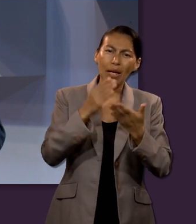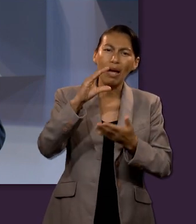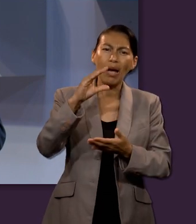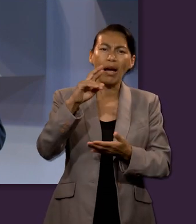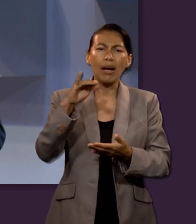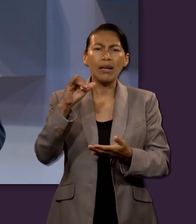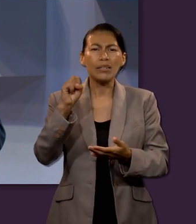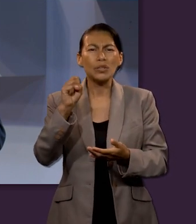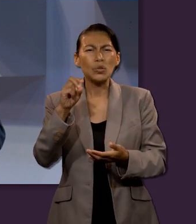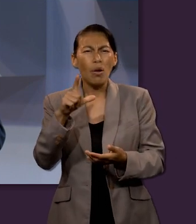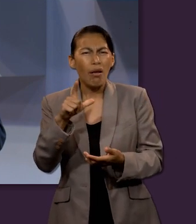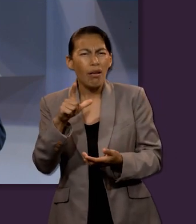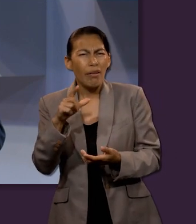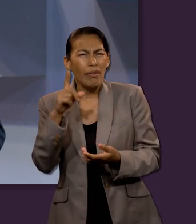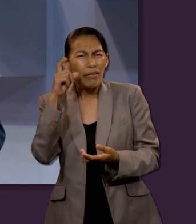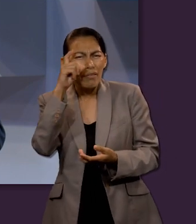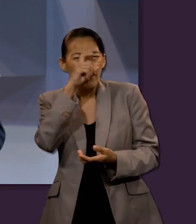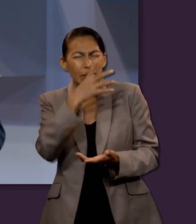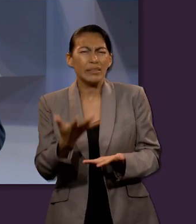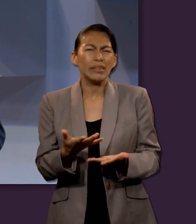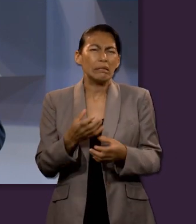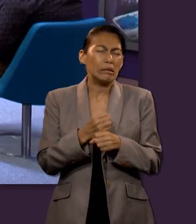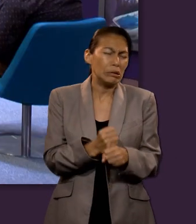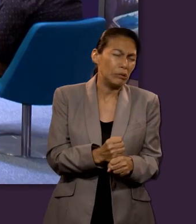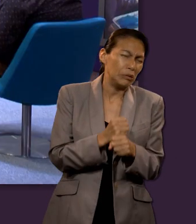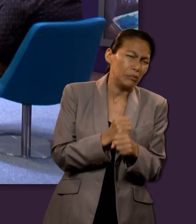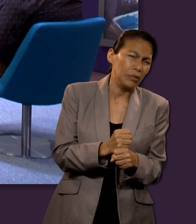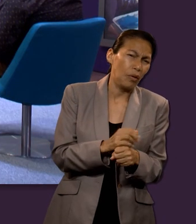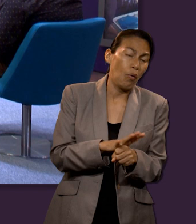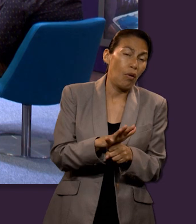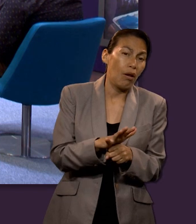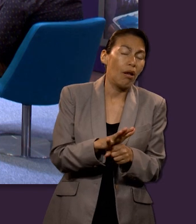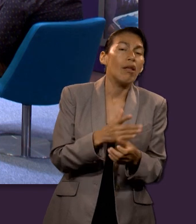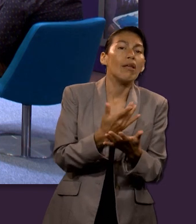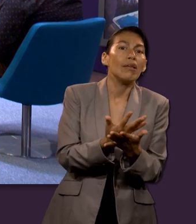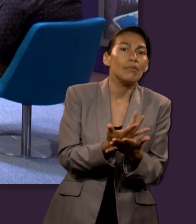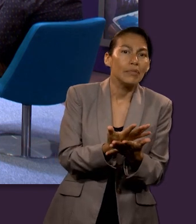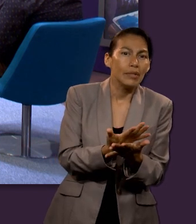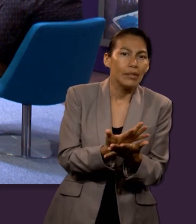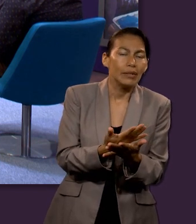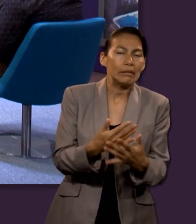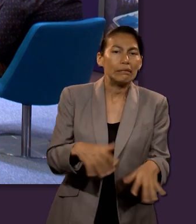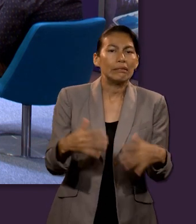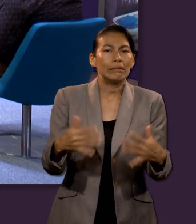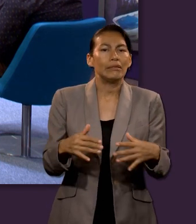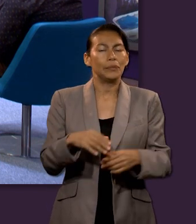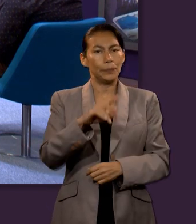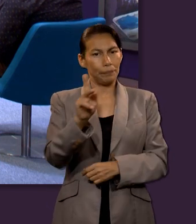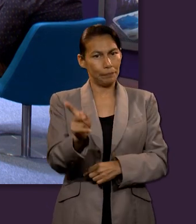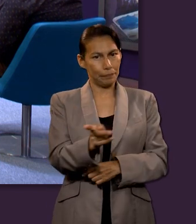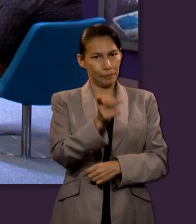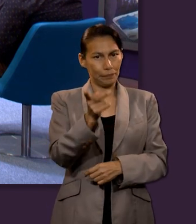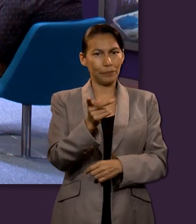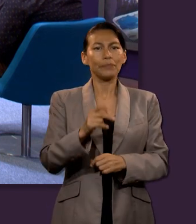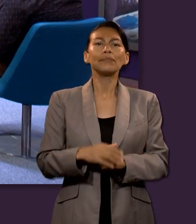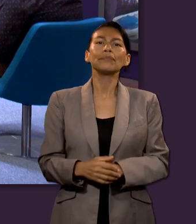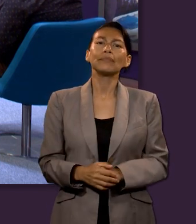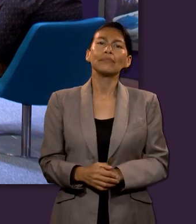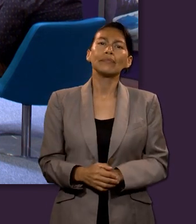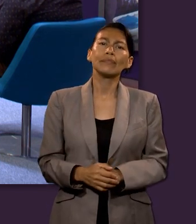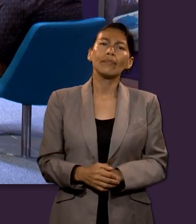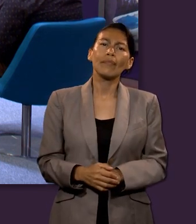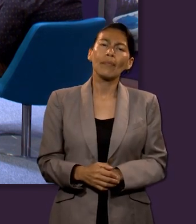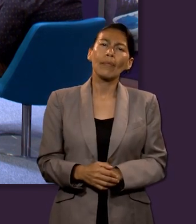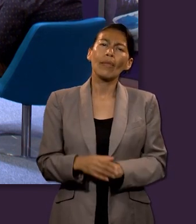el crisol de la espera y hay una pregunta para iniciar podemos aprender